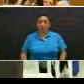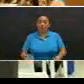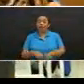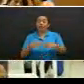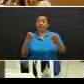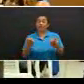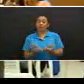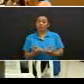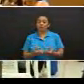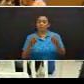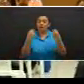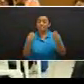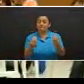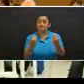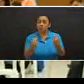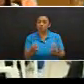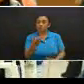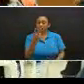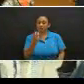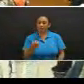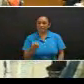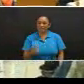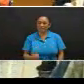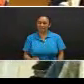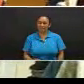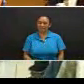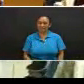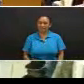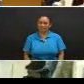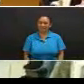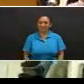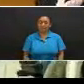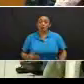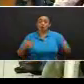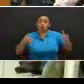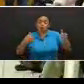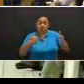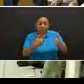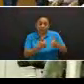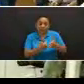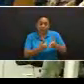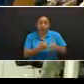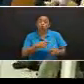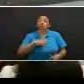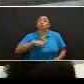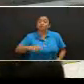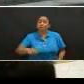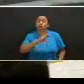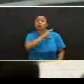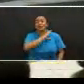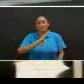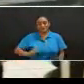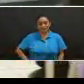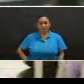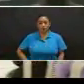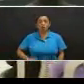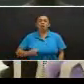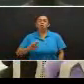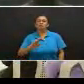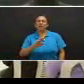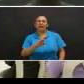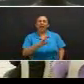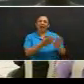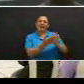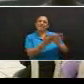Entonces, muchas veces, los cercanos, los que ya son cristianos, los que aparentemente